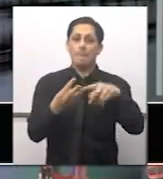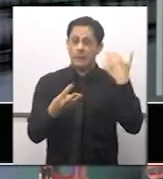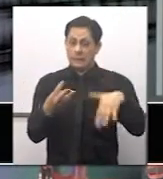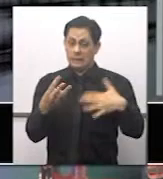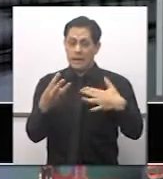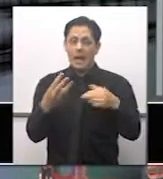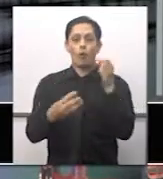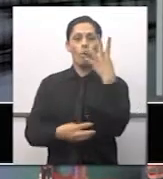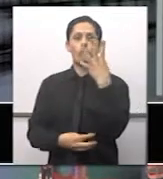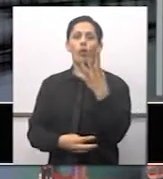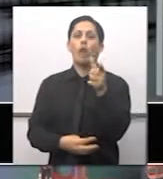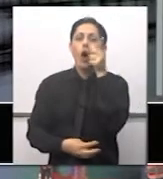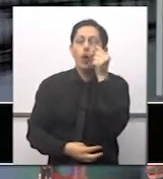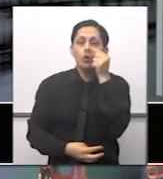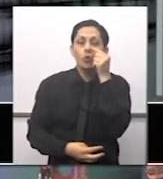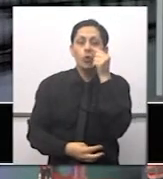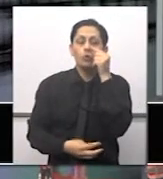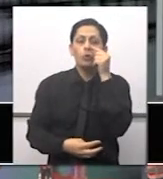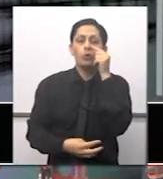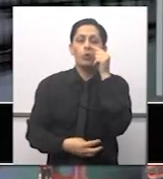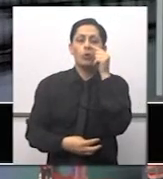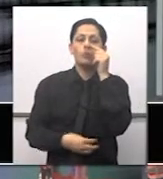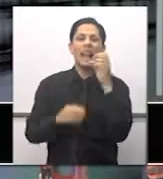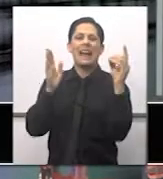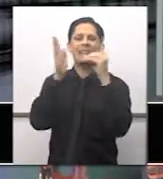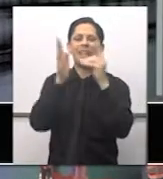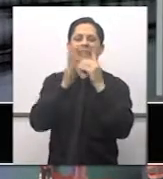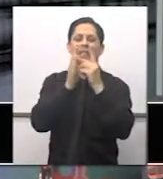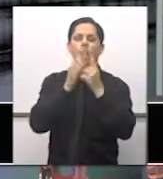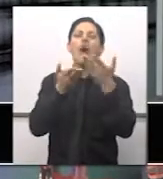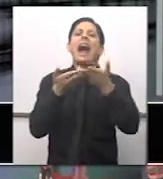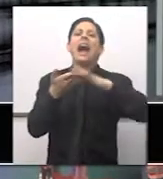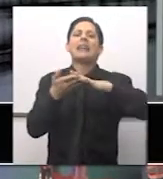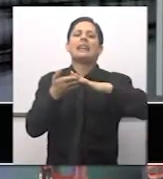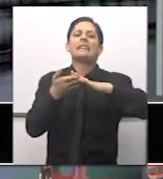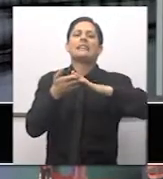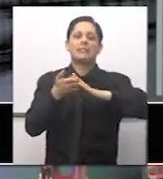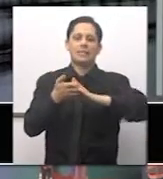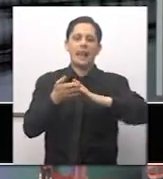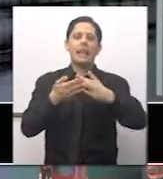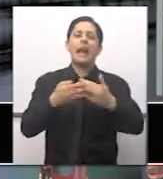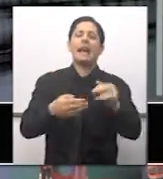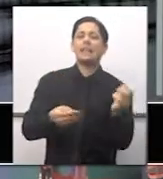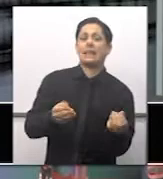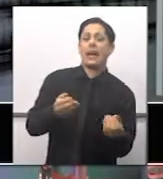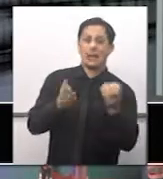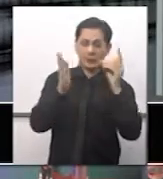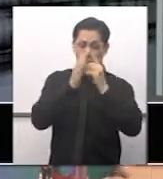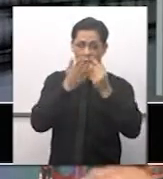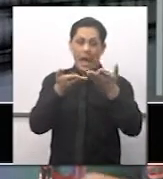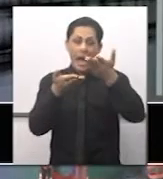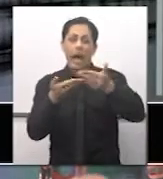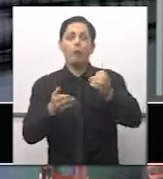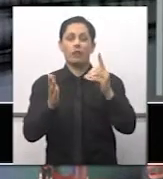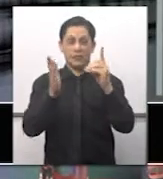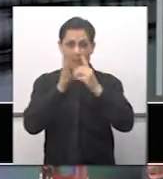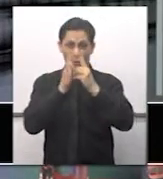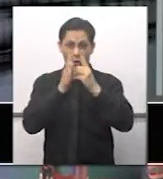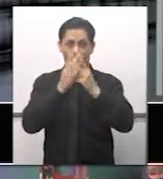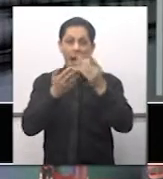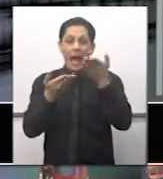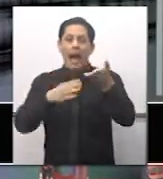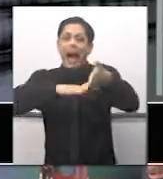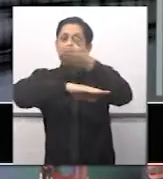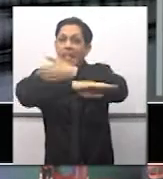octubre, cuando se emite un decreto de alerta sanitaria y a la vez se emite el decreto de alerta preventiva, donde a todas las